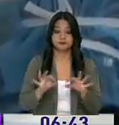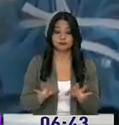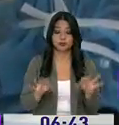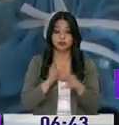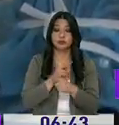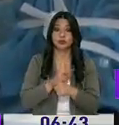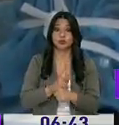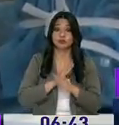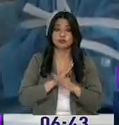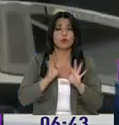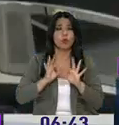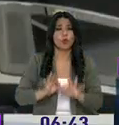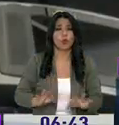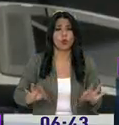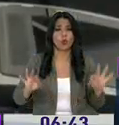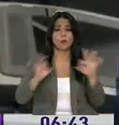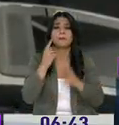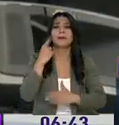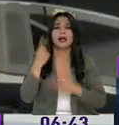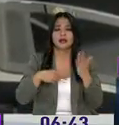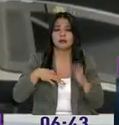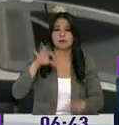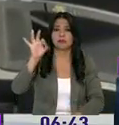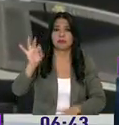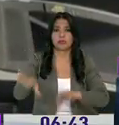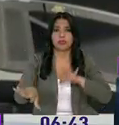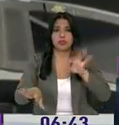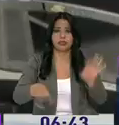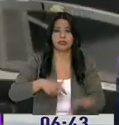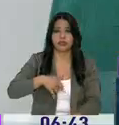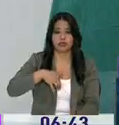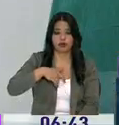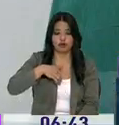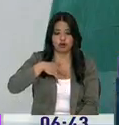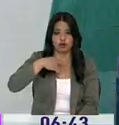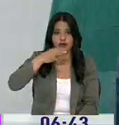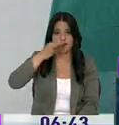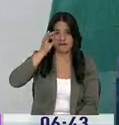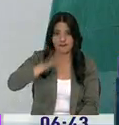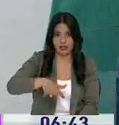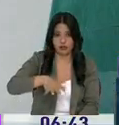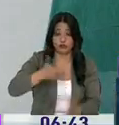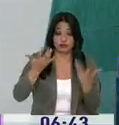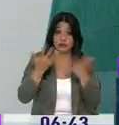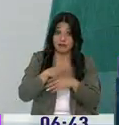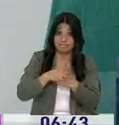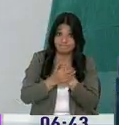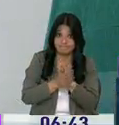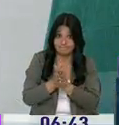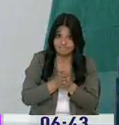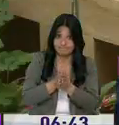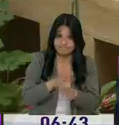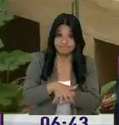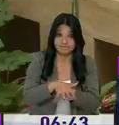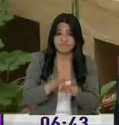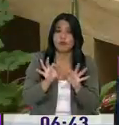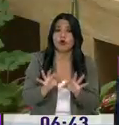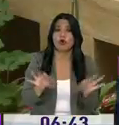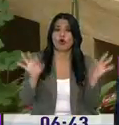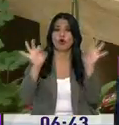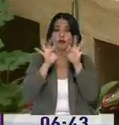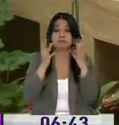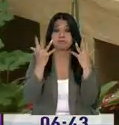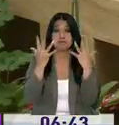son fundamentales para evitar contagiarse de coronavirus. Lavarse las manos es la principal. Lavado de manos